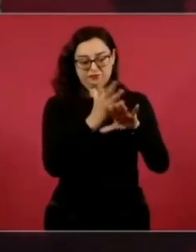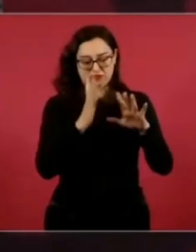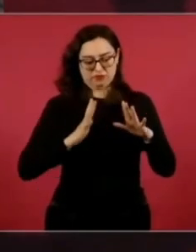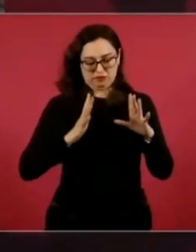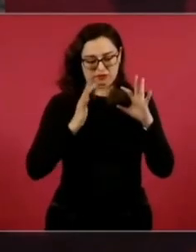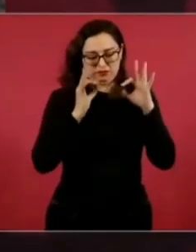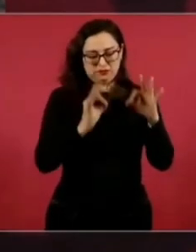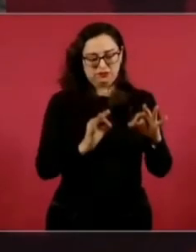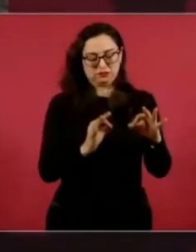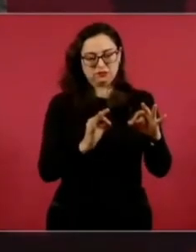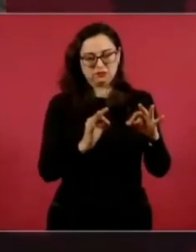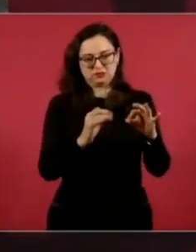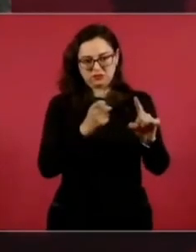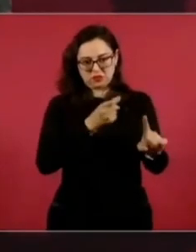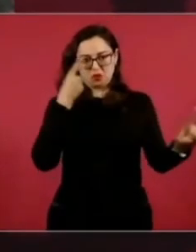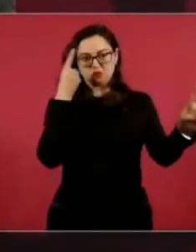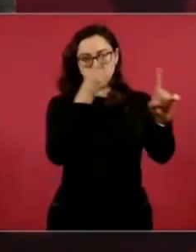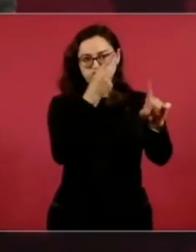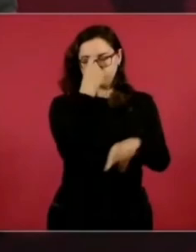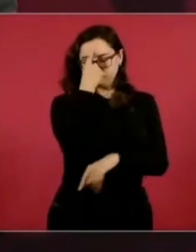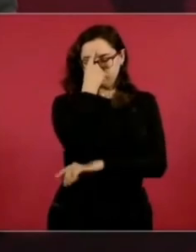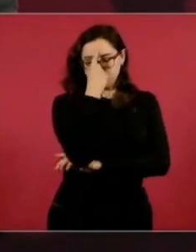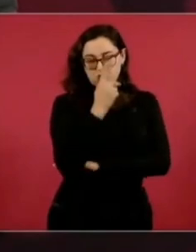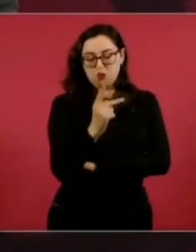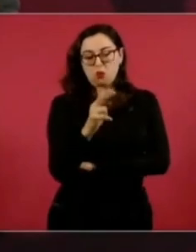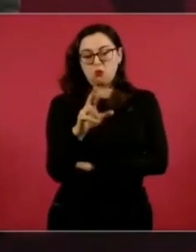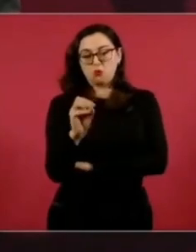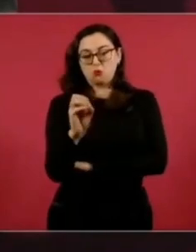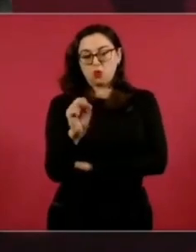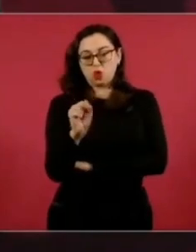protestante No sé creo que